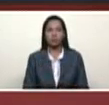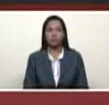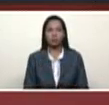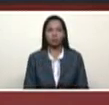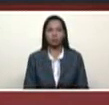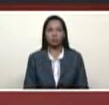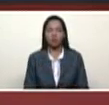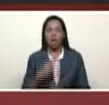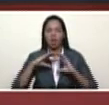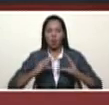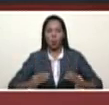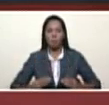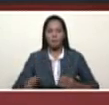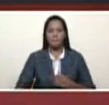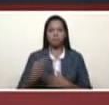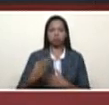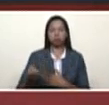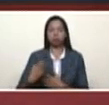cuerpo, ¿verdad?